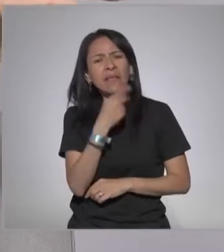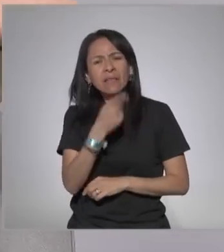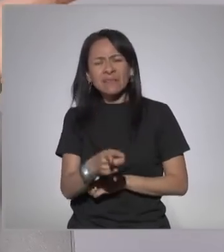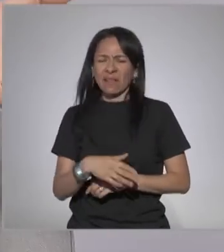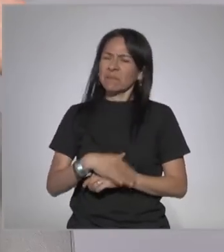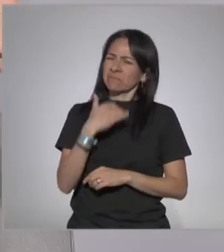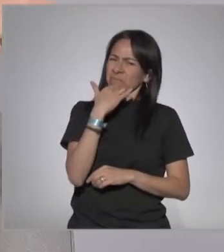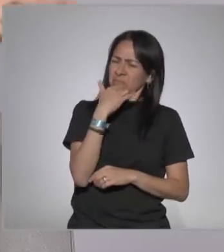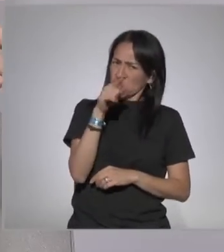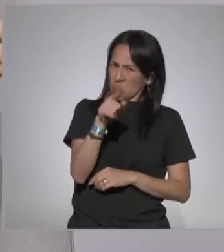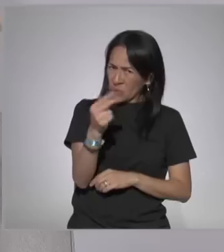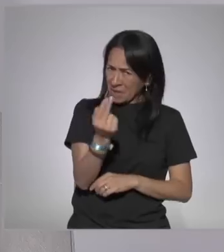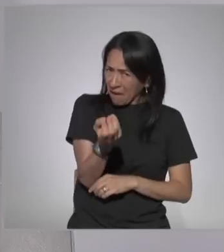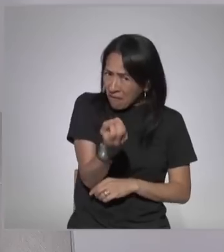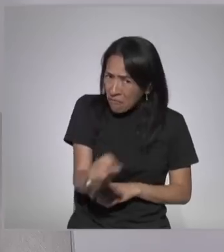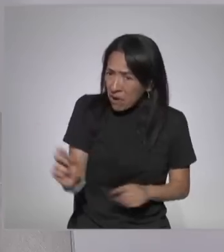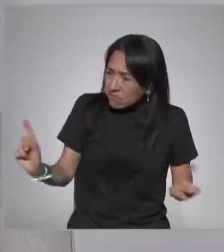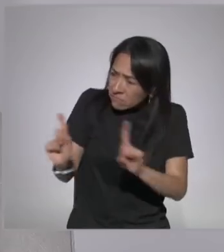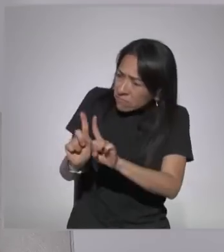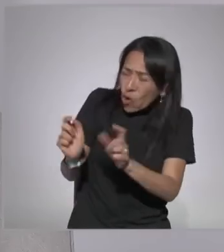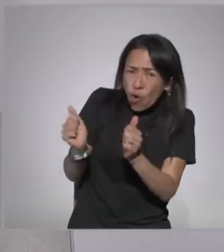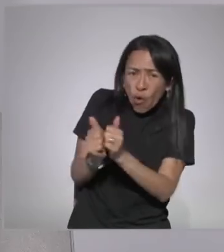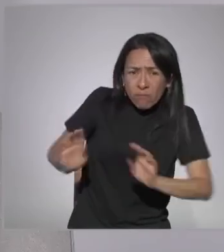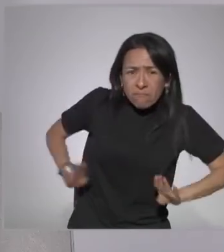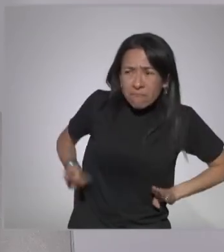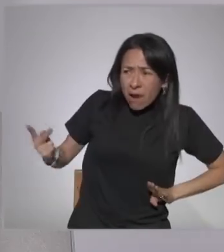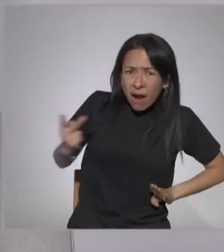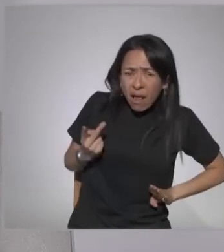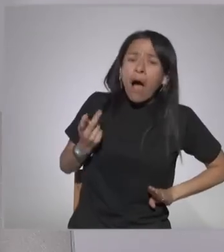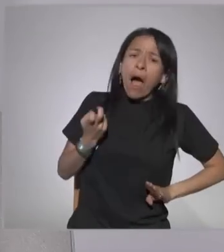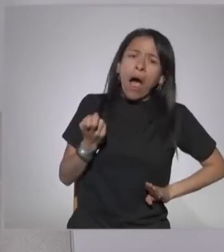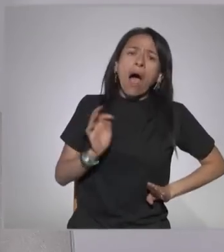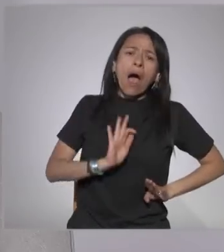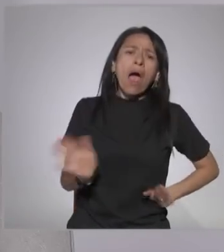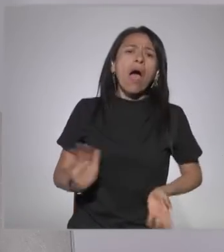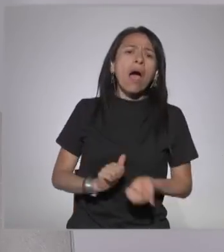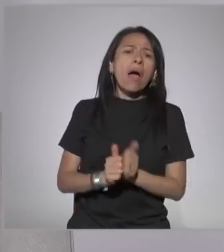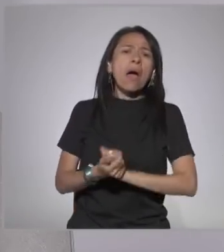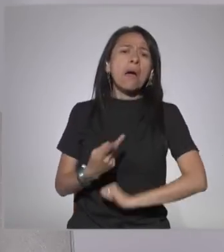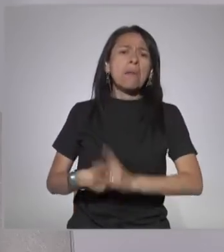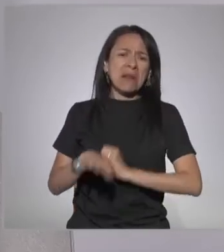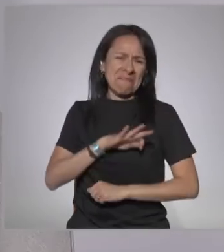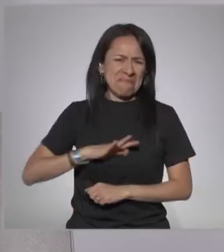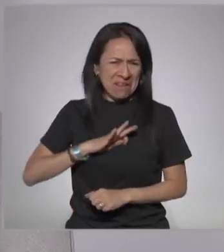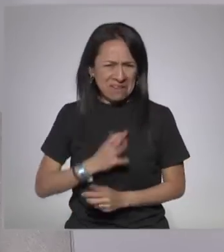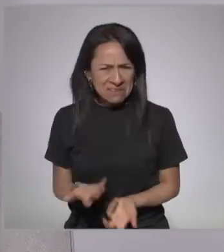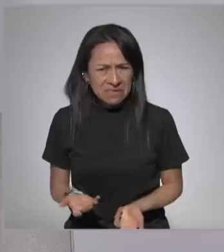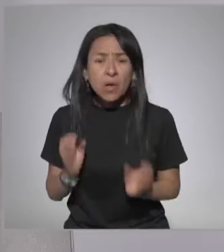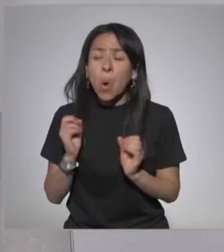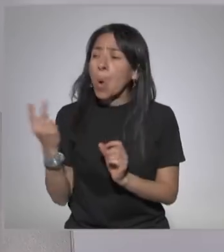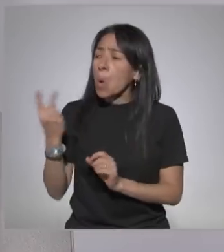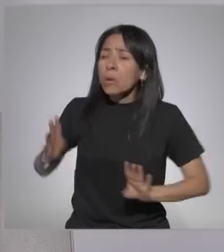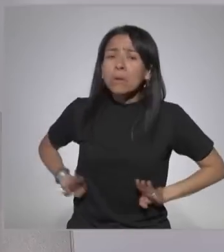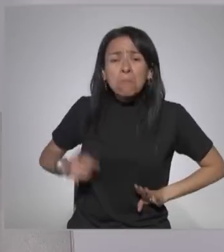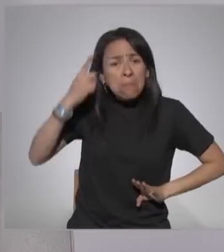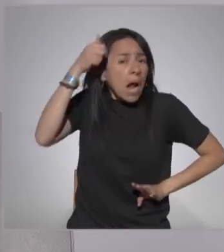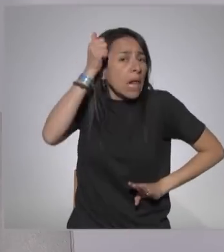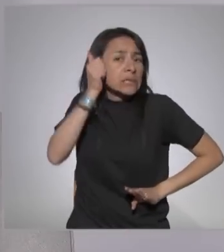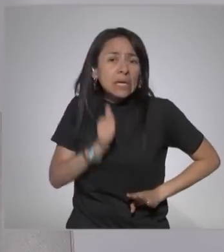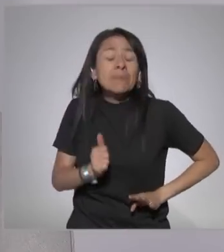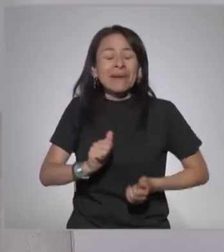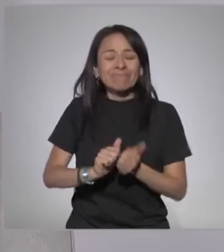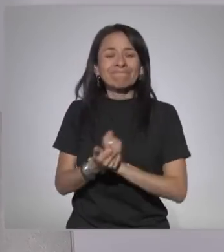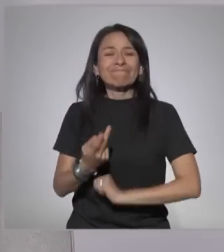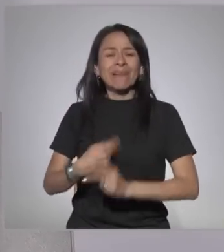para ser feliz? ¿No? O una pareja estable. En algún momento puede ser que a lo mejor tu